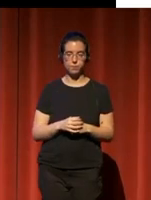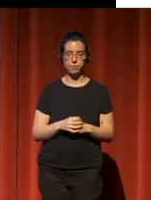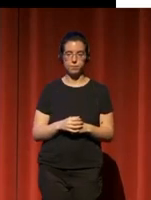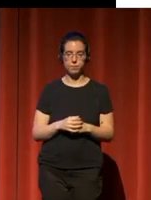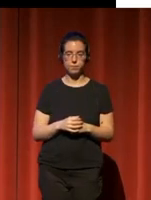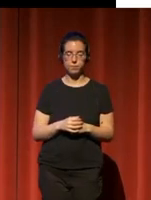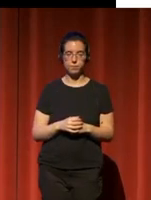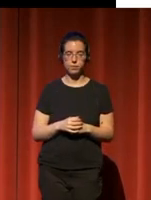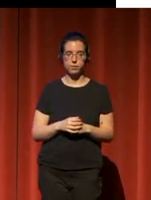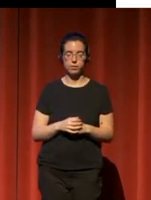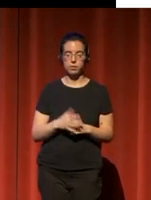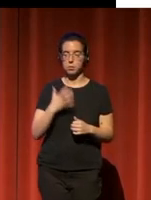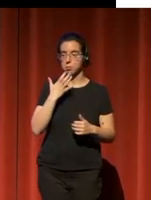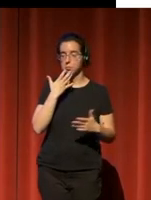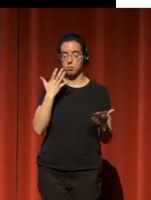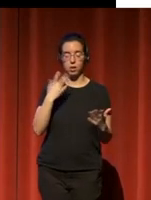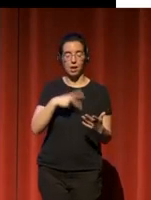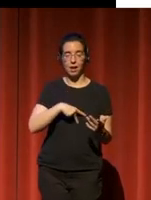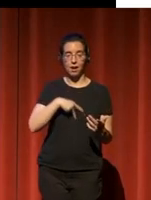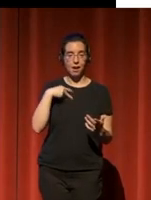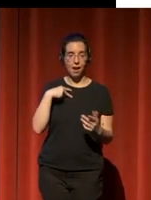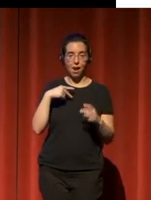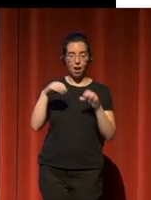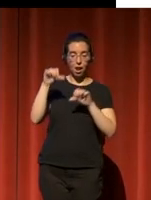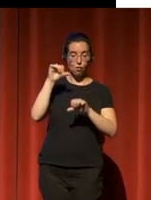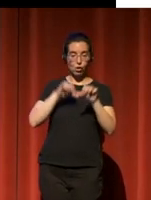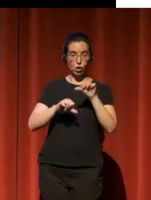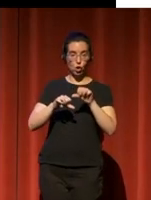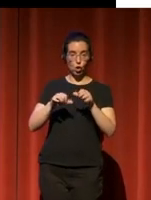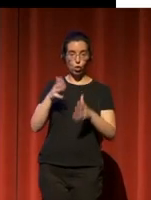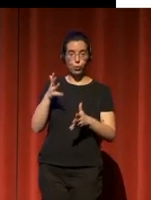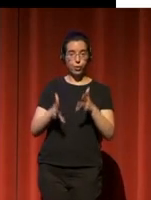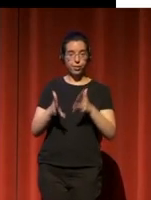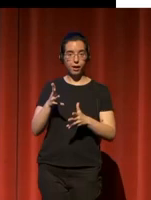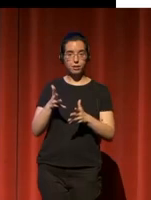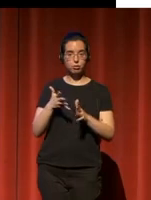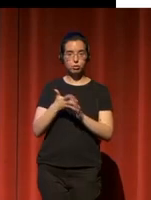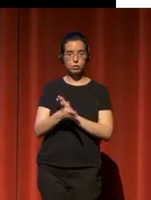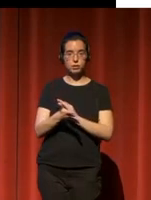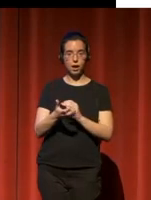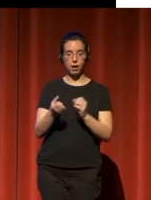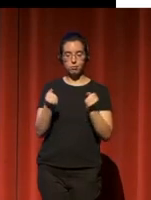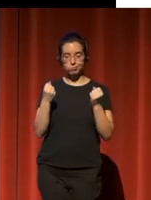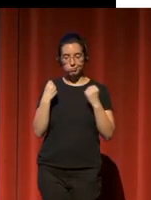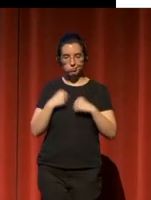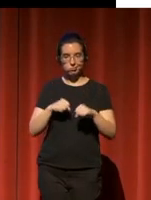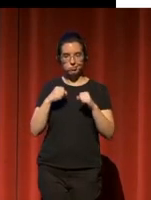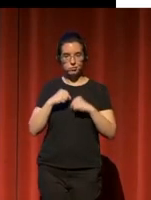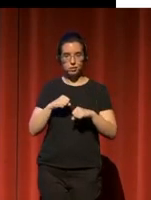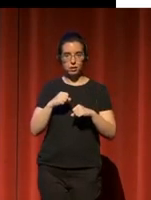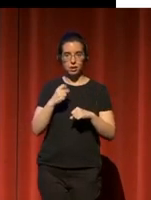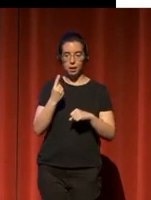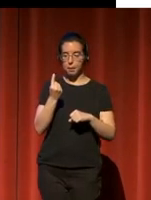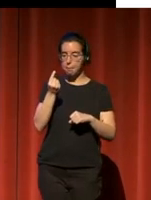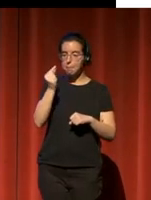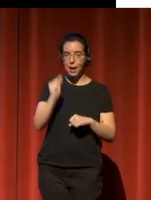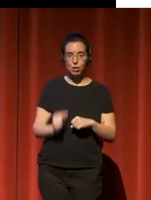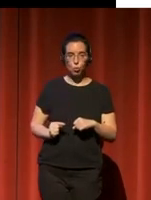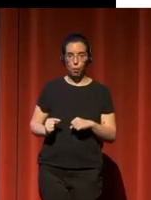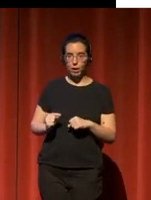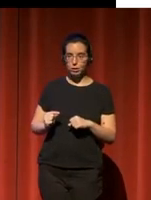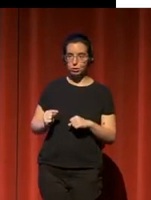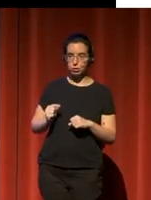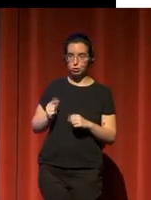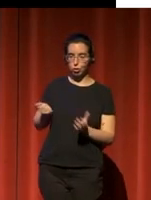em en general los laboratorios ciudadanos sabemos que son una práctica que no tiene un presupuesto digamos ad hoc para para su